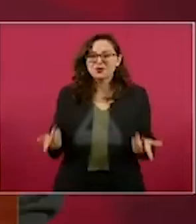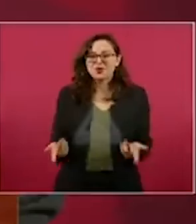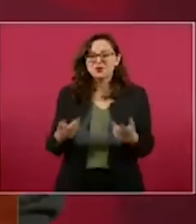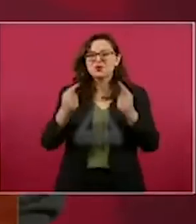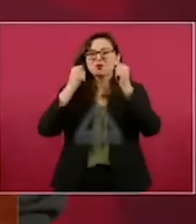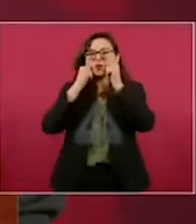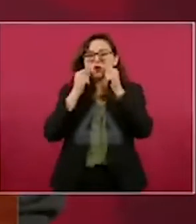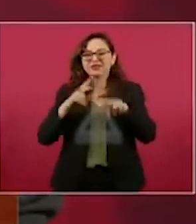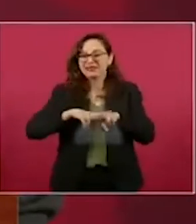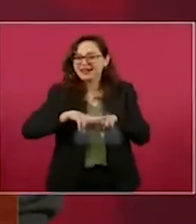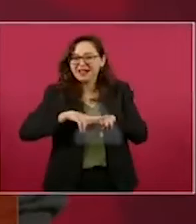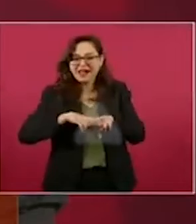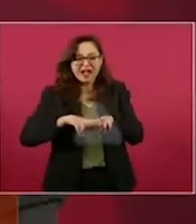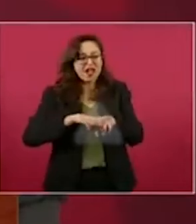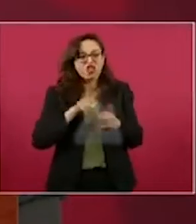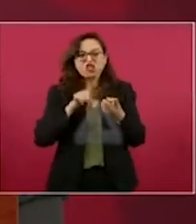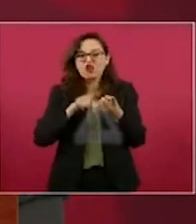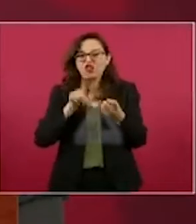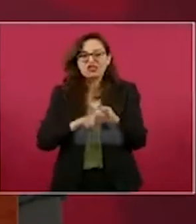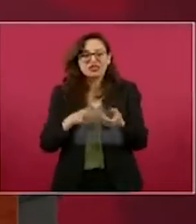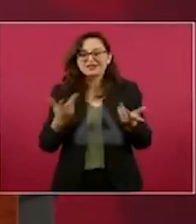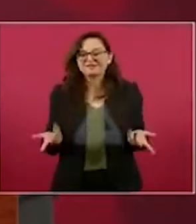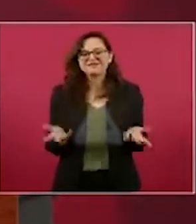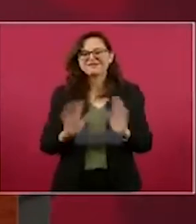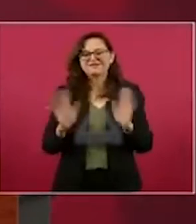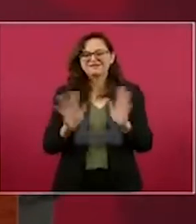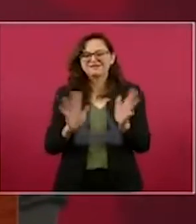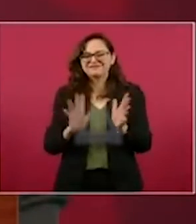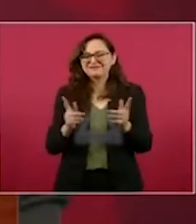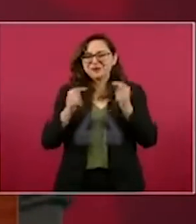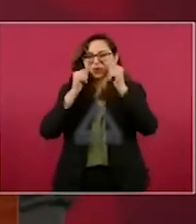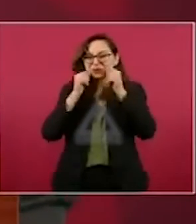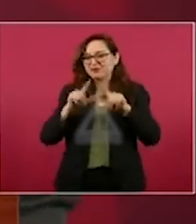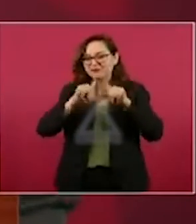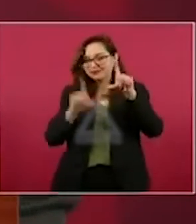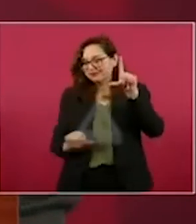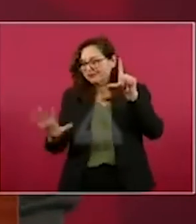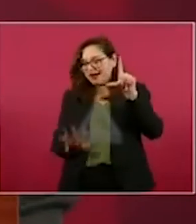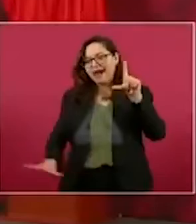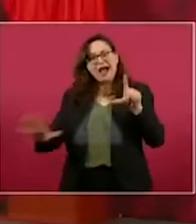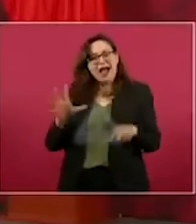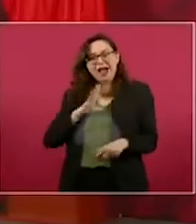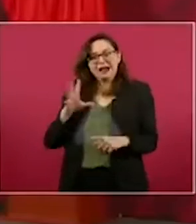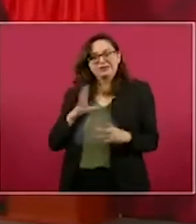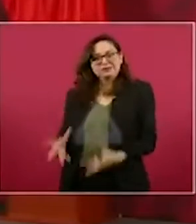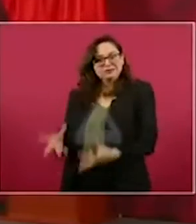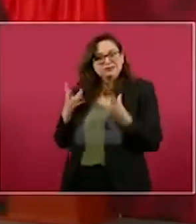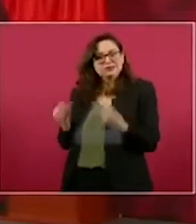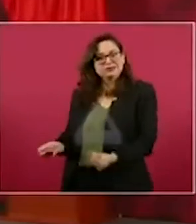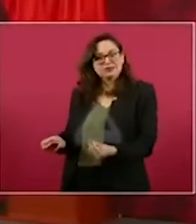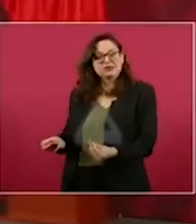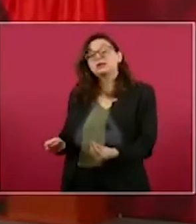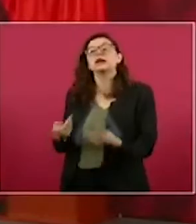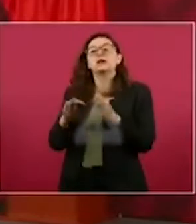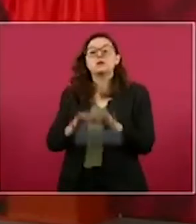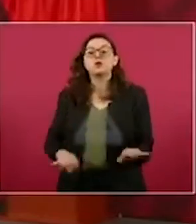trazo, el problema es el acompañamiento arqueológico para poder recuperar el